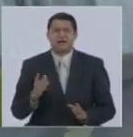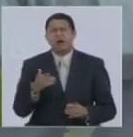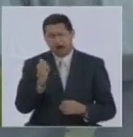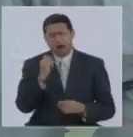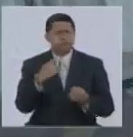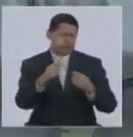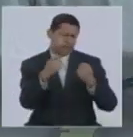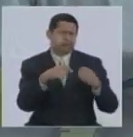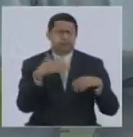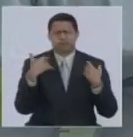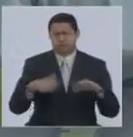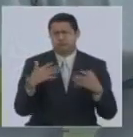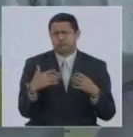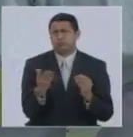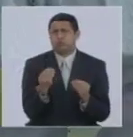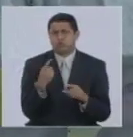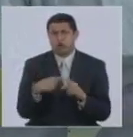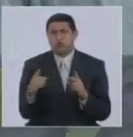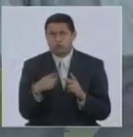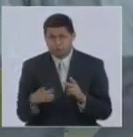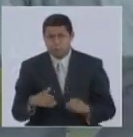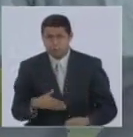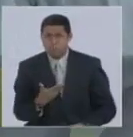hay diferentes productos